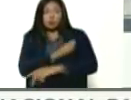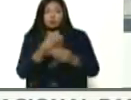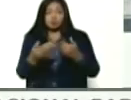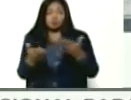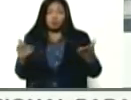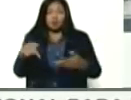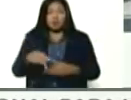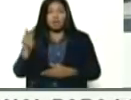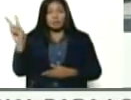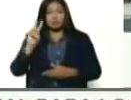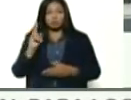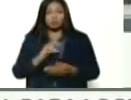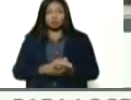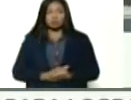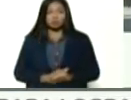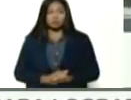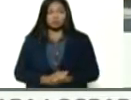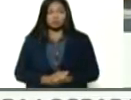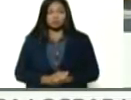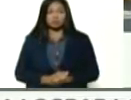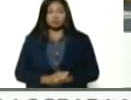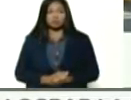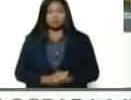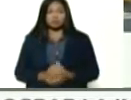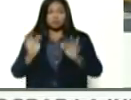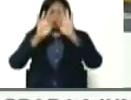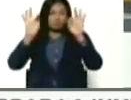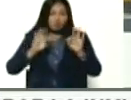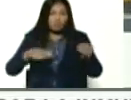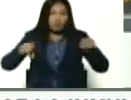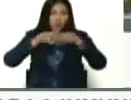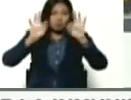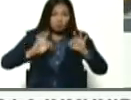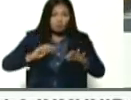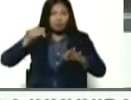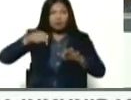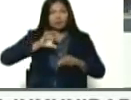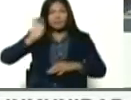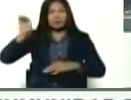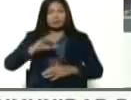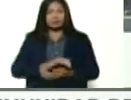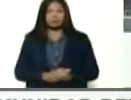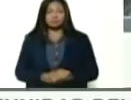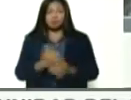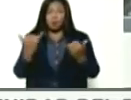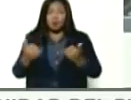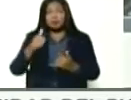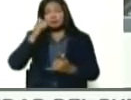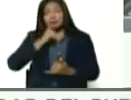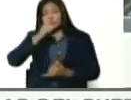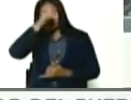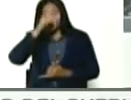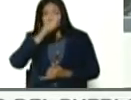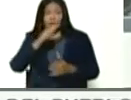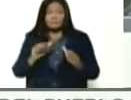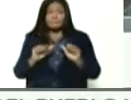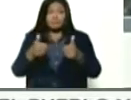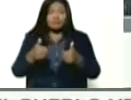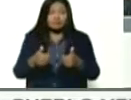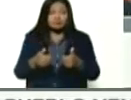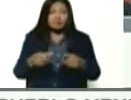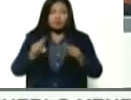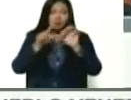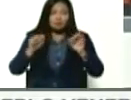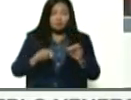venezuela' de manera equitativa en todo el país ahora sábado y domingo arrancó esa